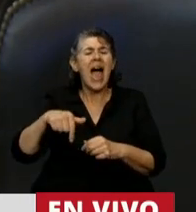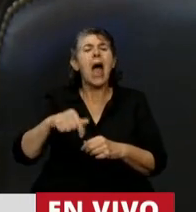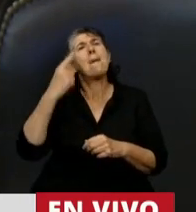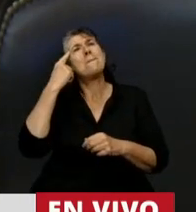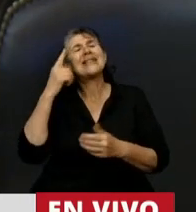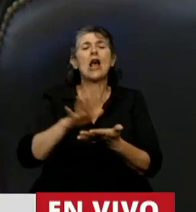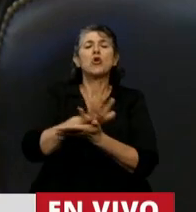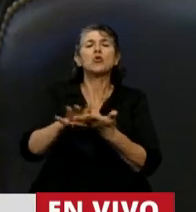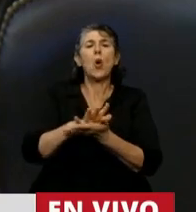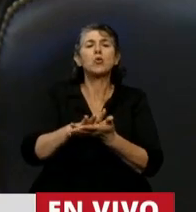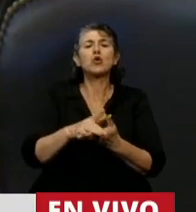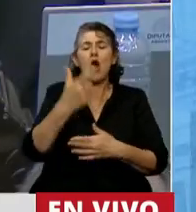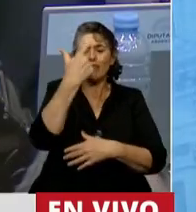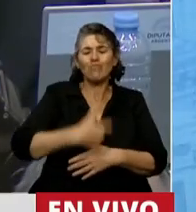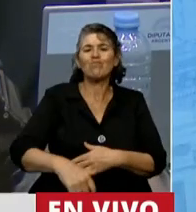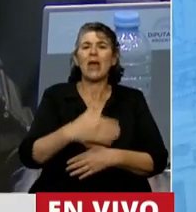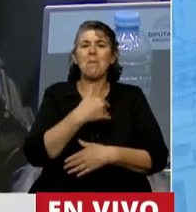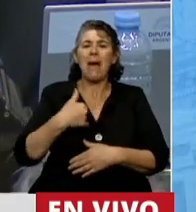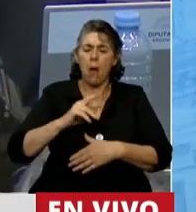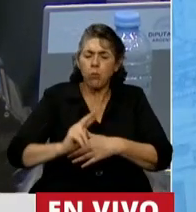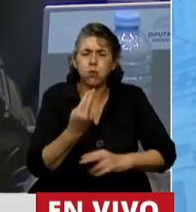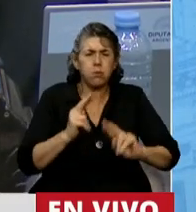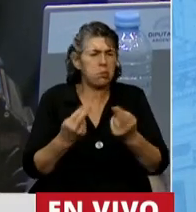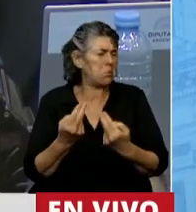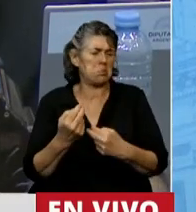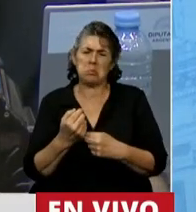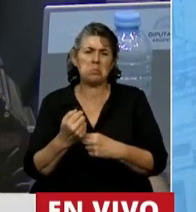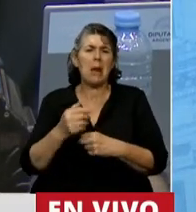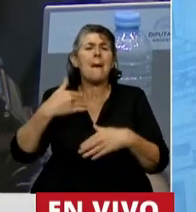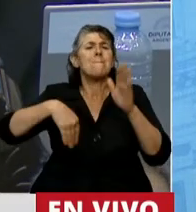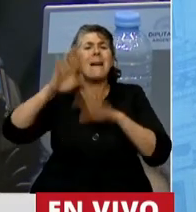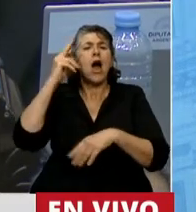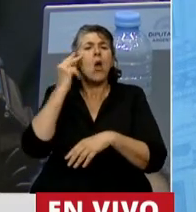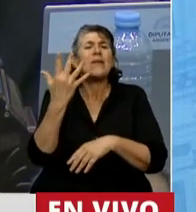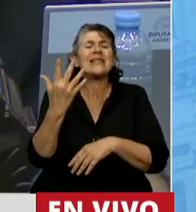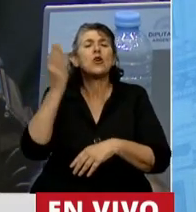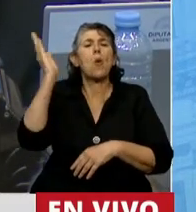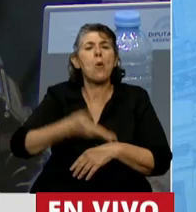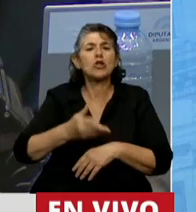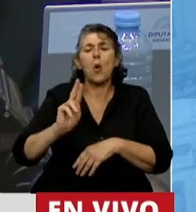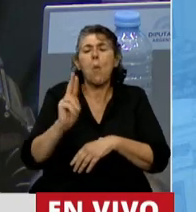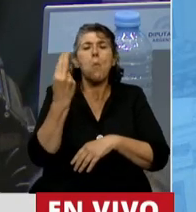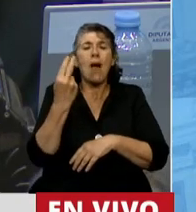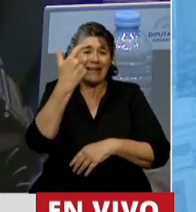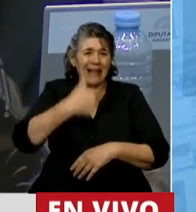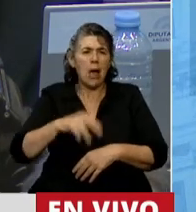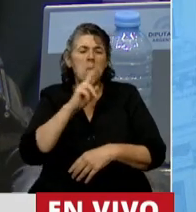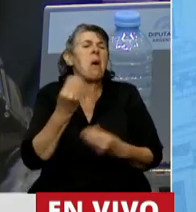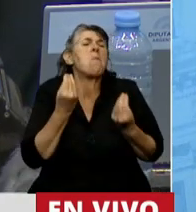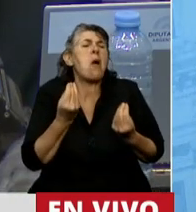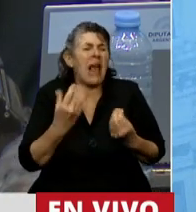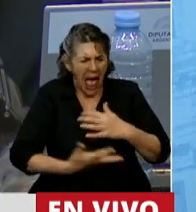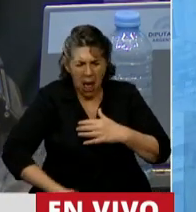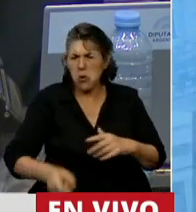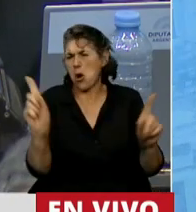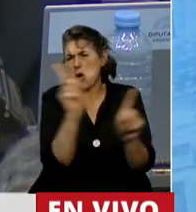maternas. Más del 95% de muertes maternas no se debe a abortos, sino a desnutrición